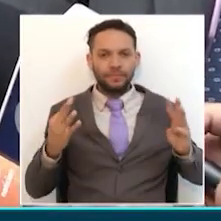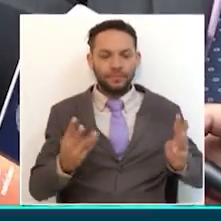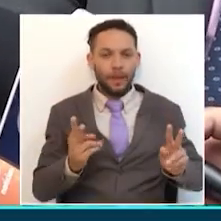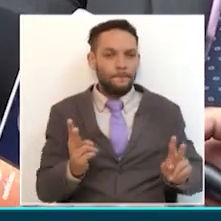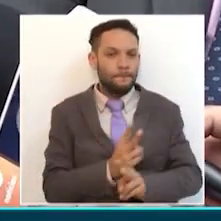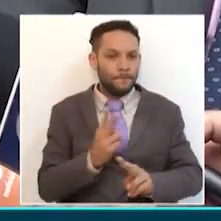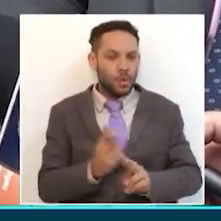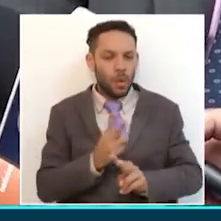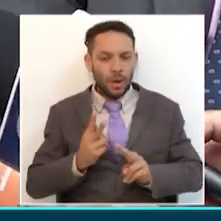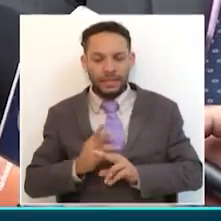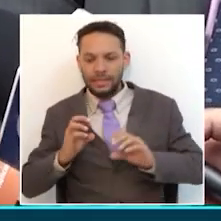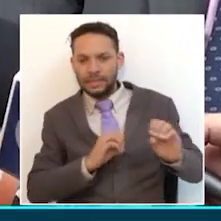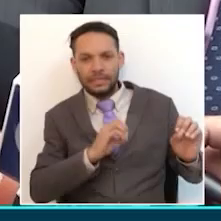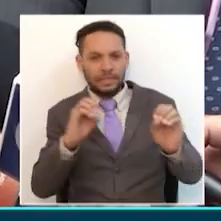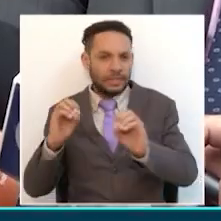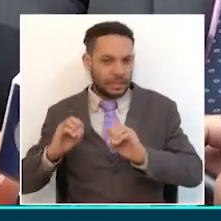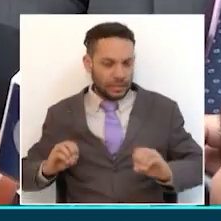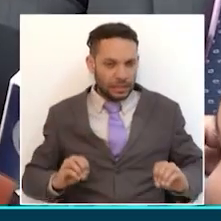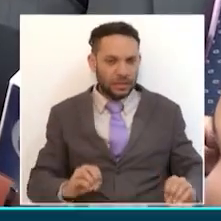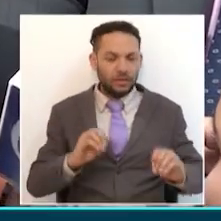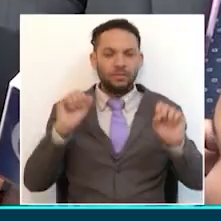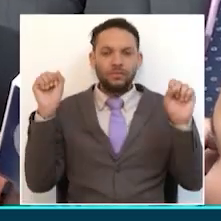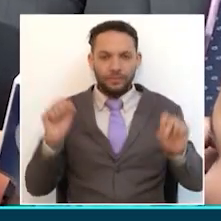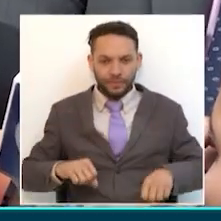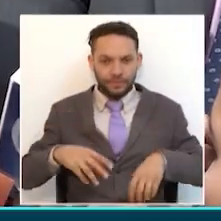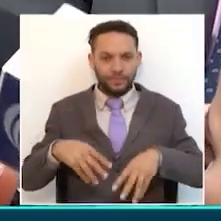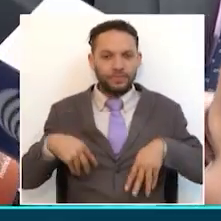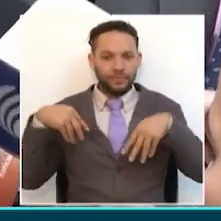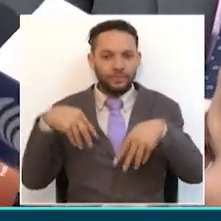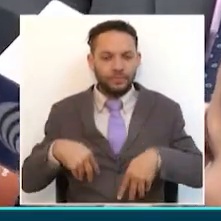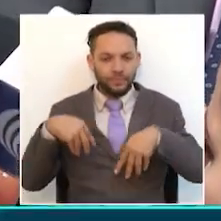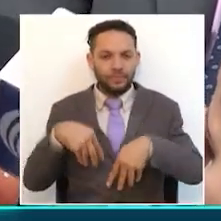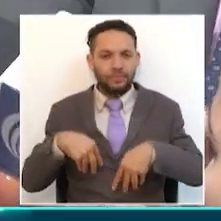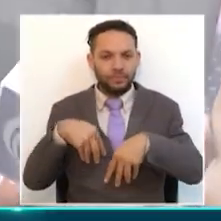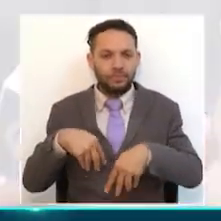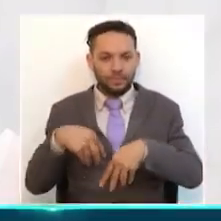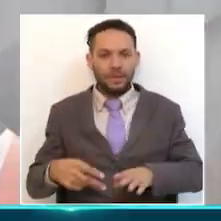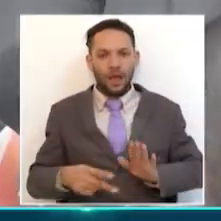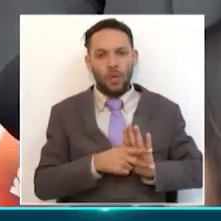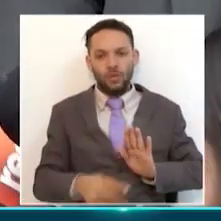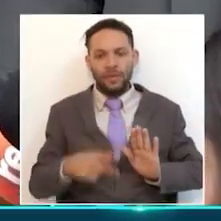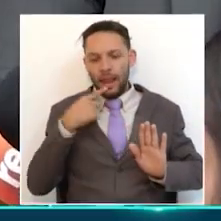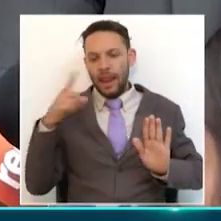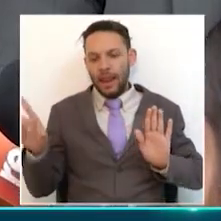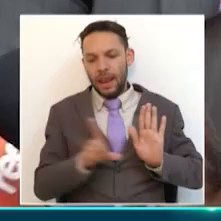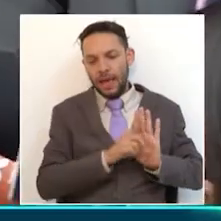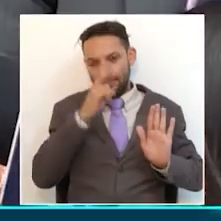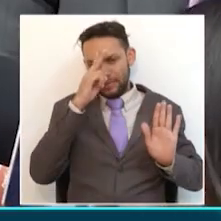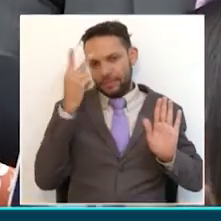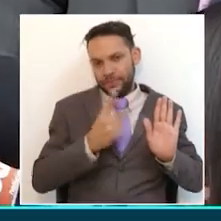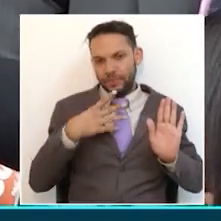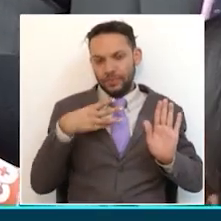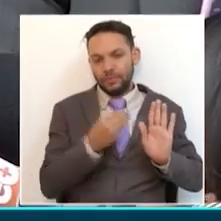y que se pueda garantizar la protesta pacífica como lo establece la Constitución y la ley. Se envió una